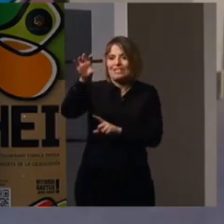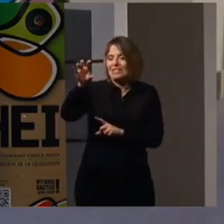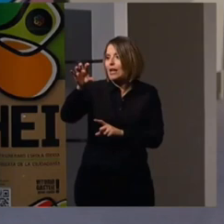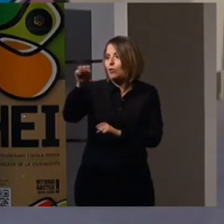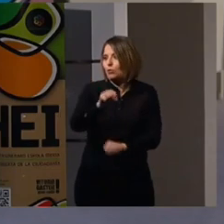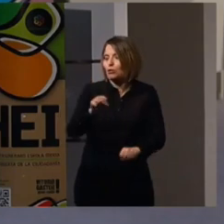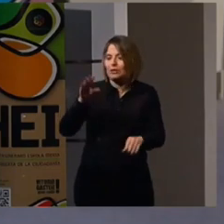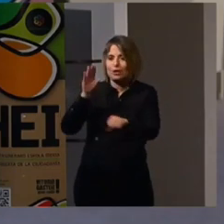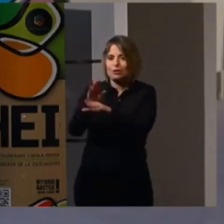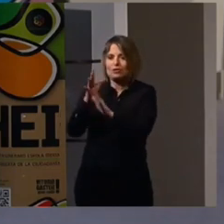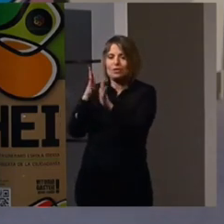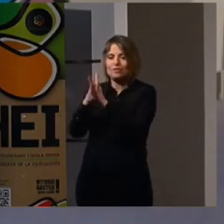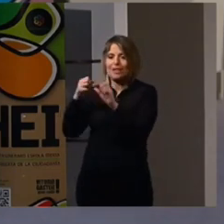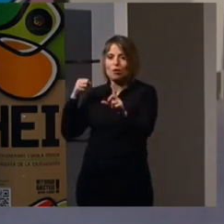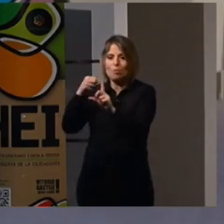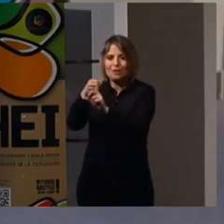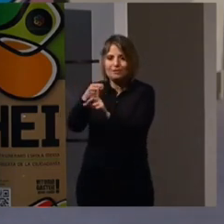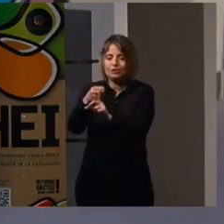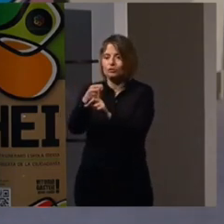es opresión y